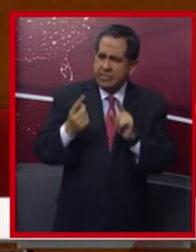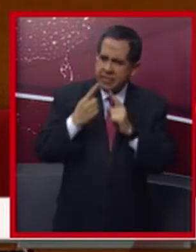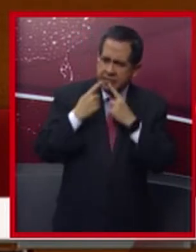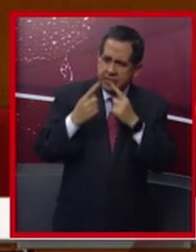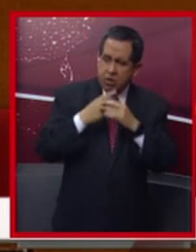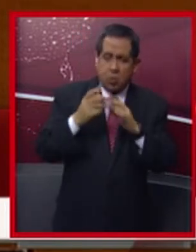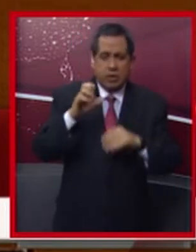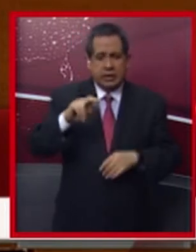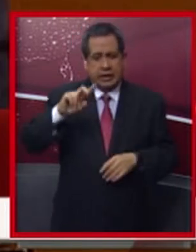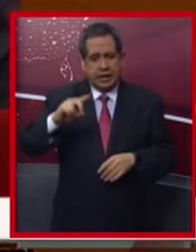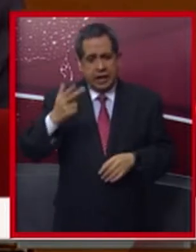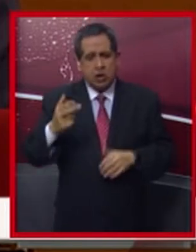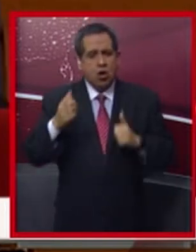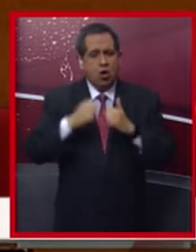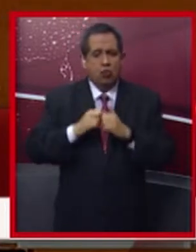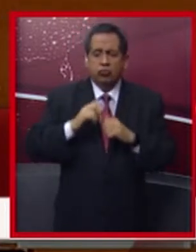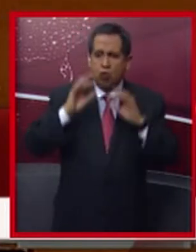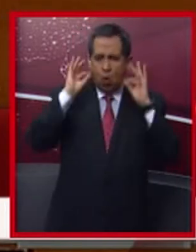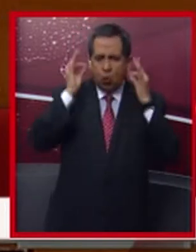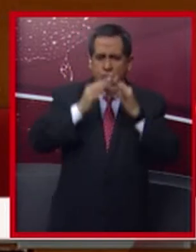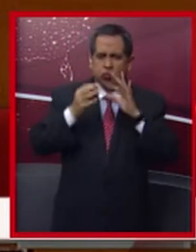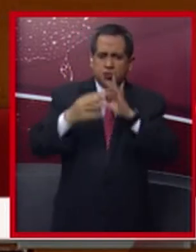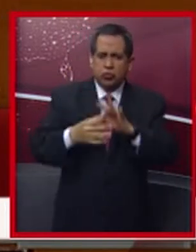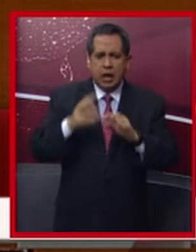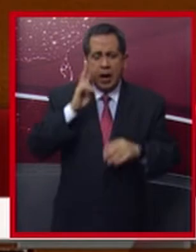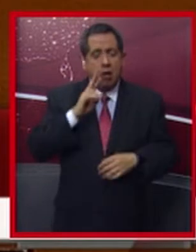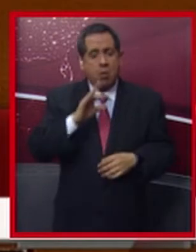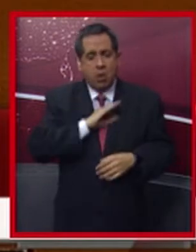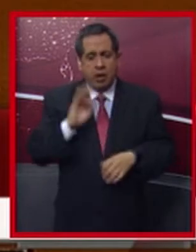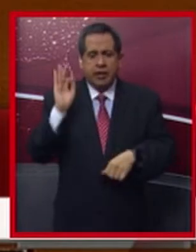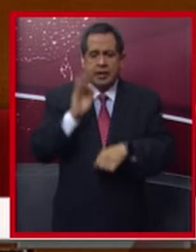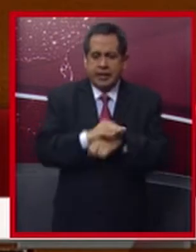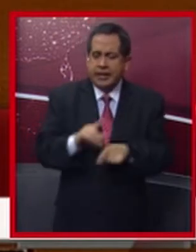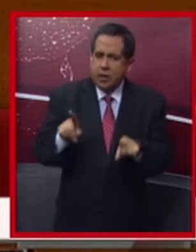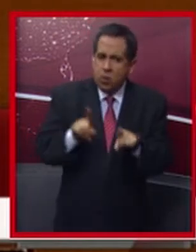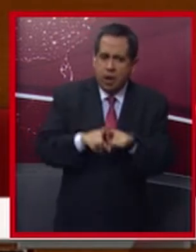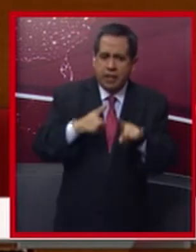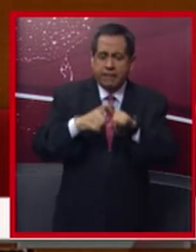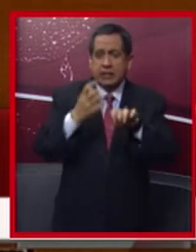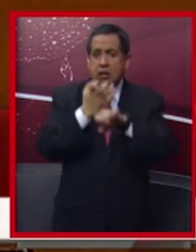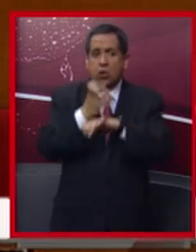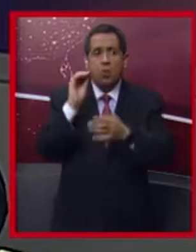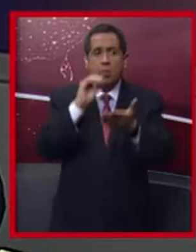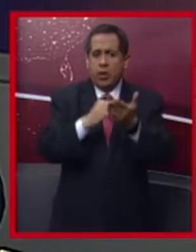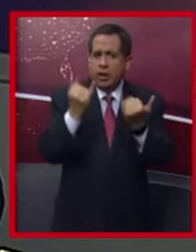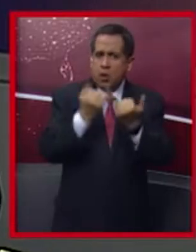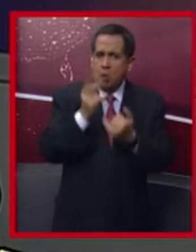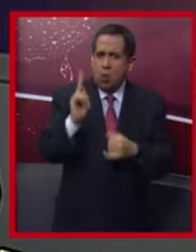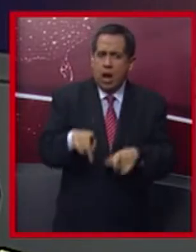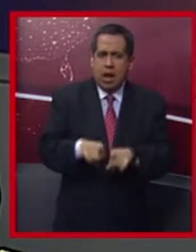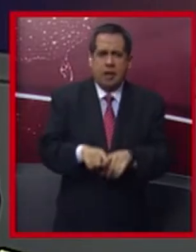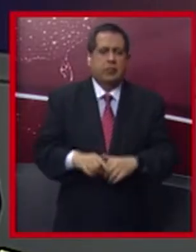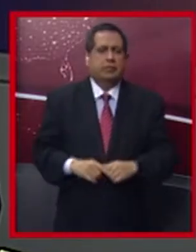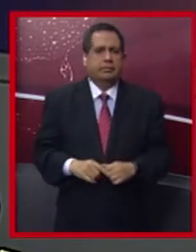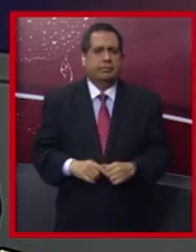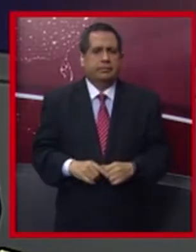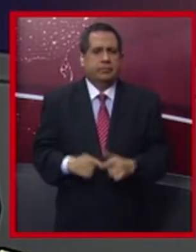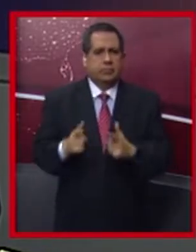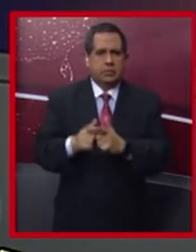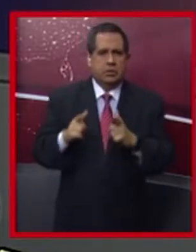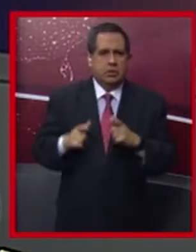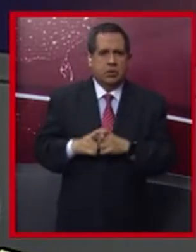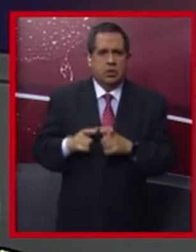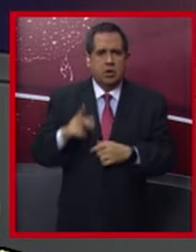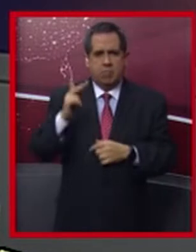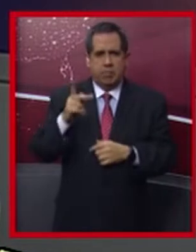Comisión Nacional a través de nuestros consulados, que se potencie y se extienda más en los Estados Unidos. En su intervención, el grupo parlamentario